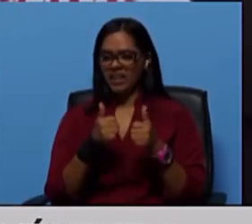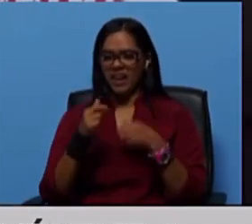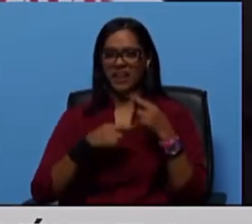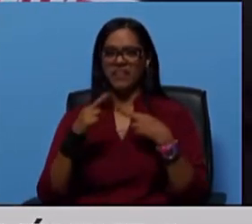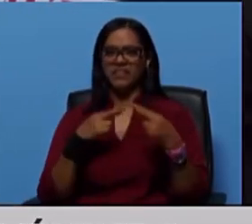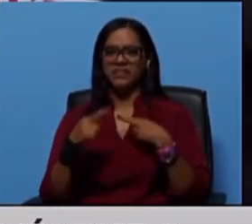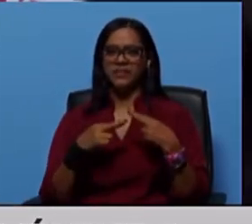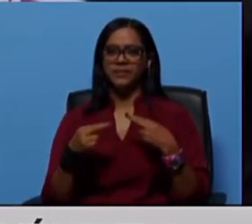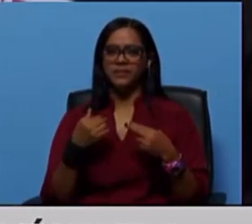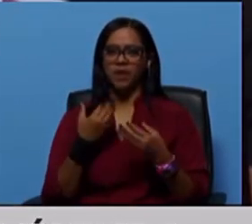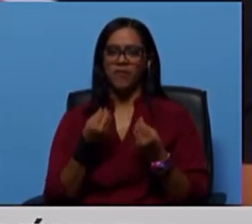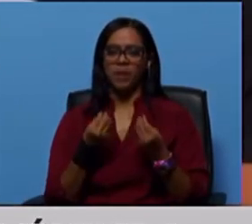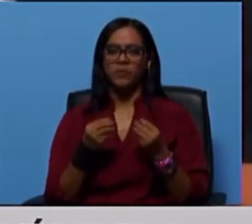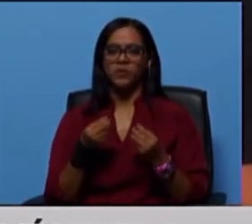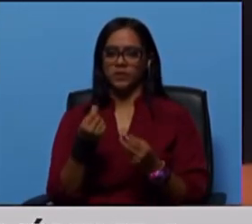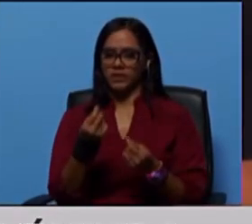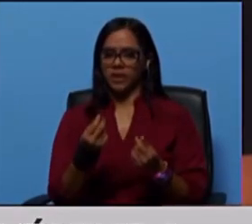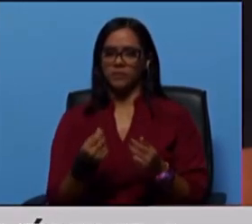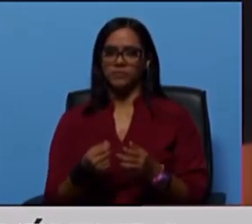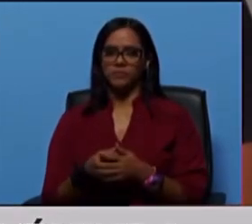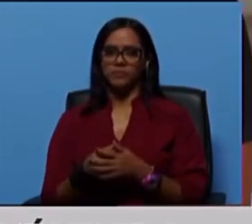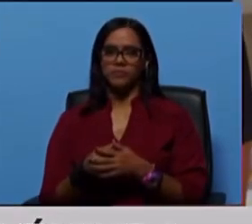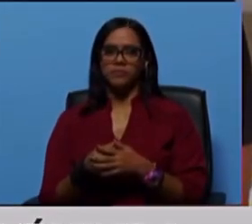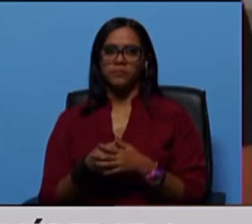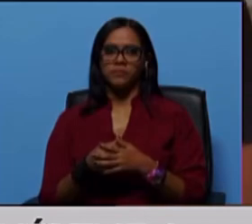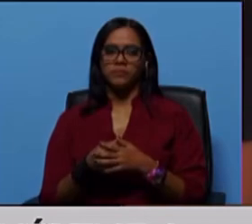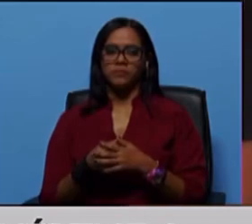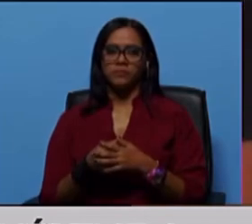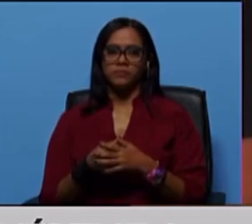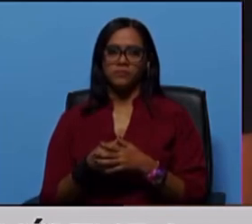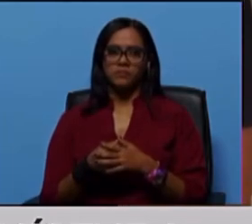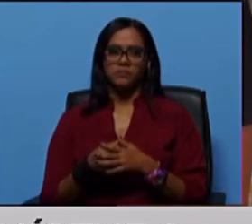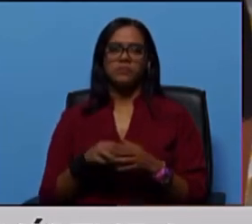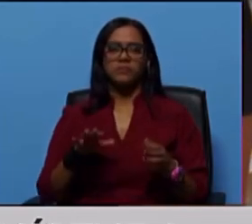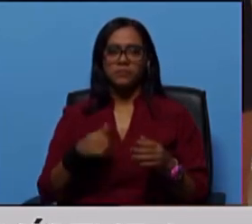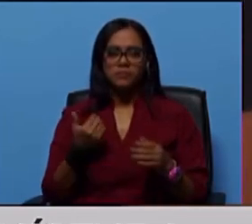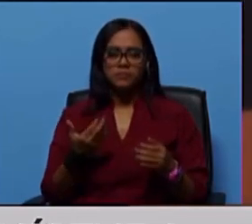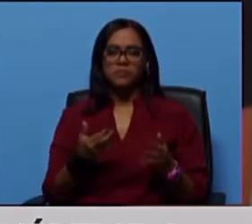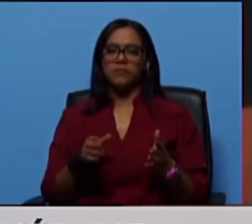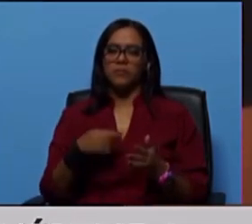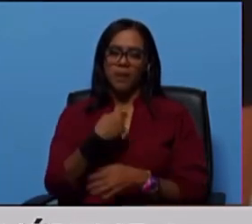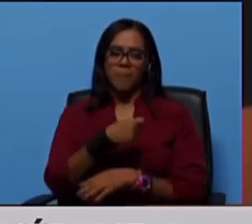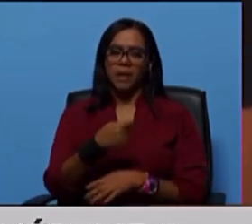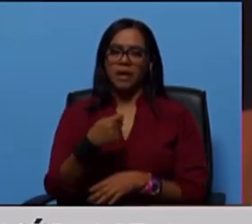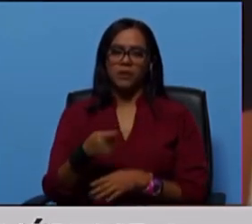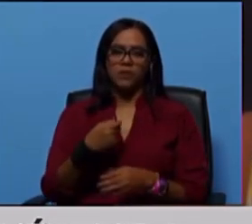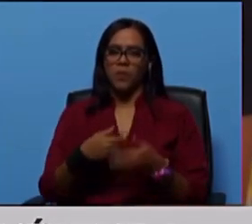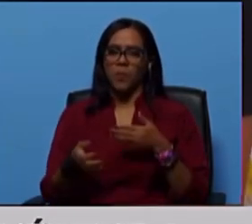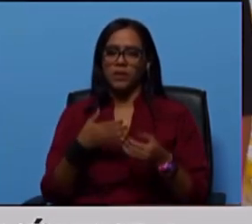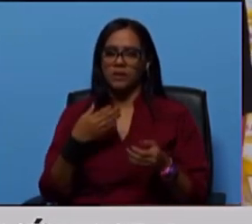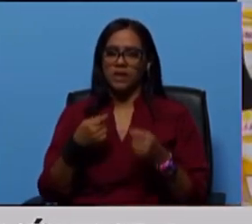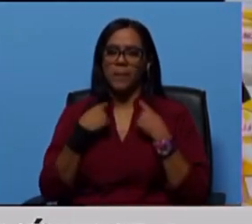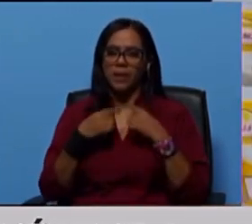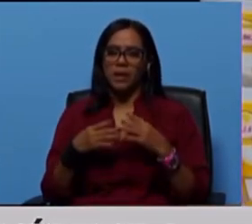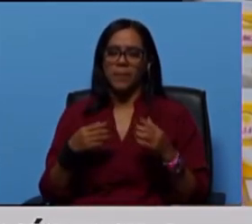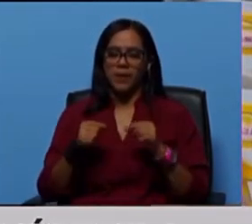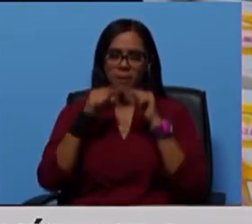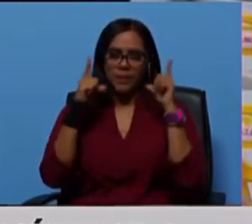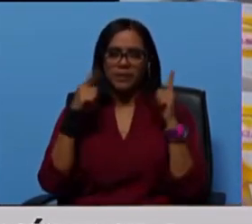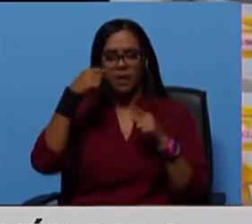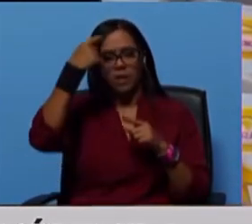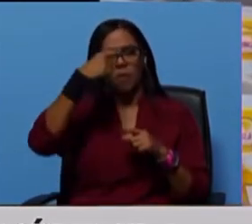cuando había muchísimo dinero, era factible financiar esto, no importa que generara pérdidas, con tal de impactar en la